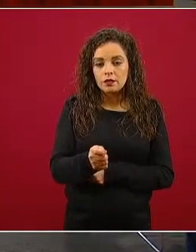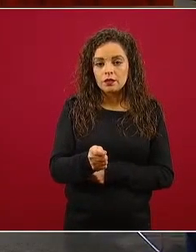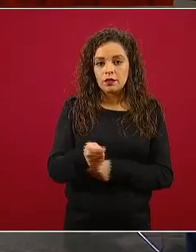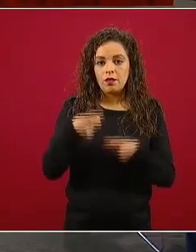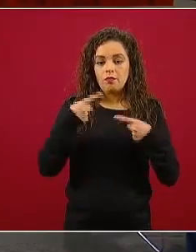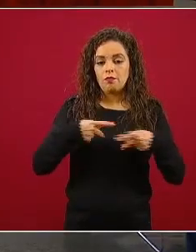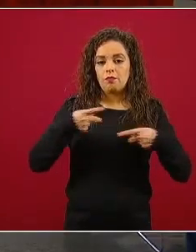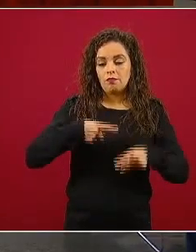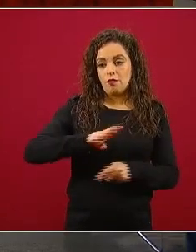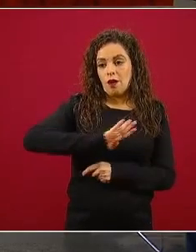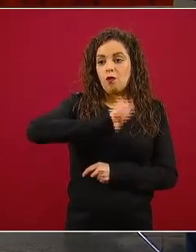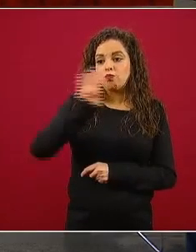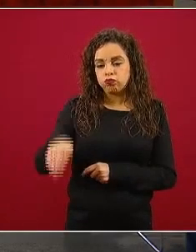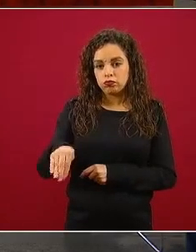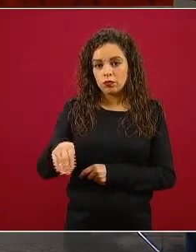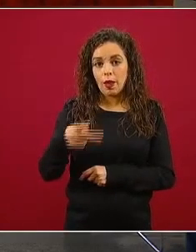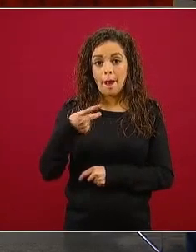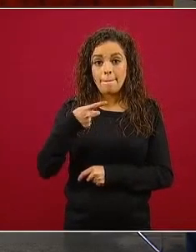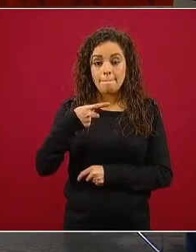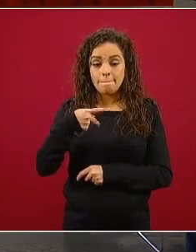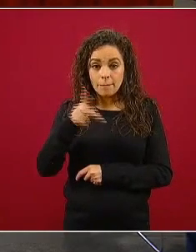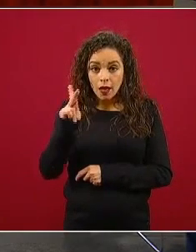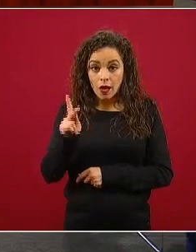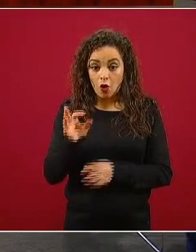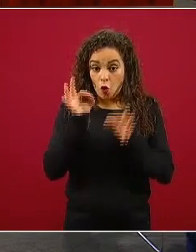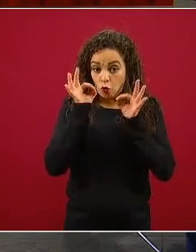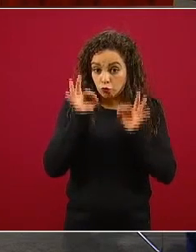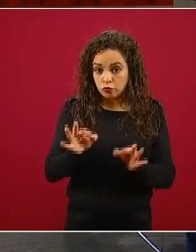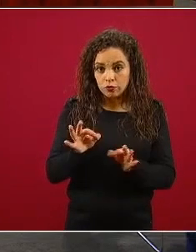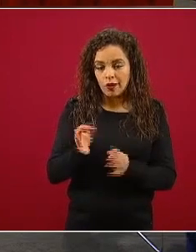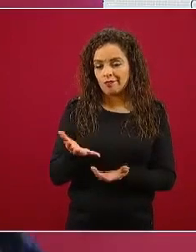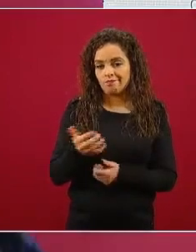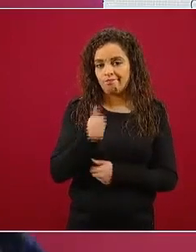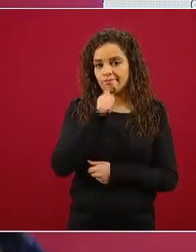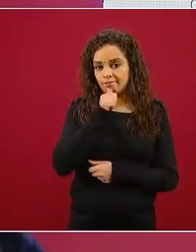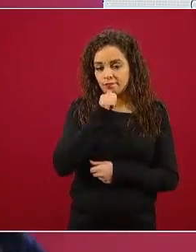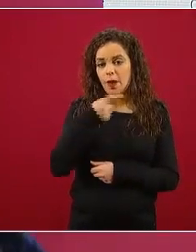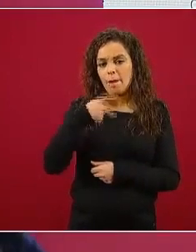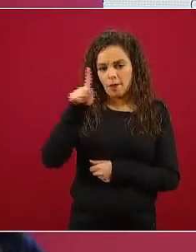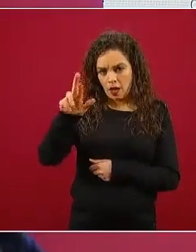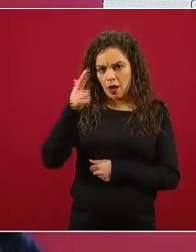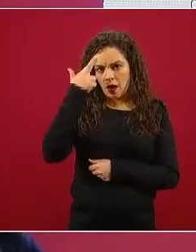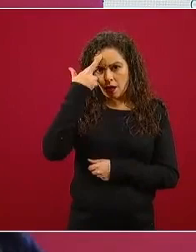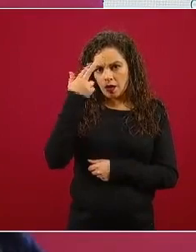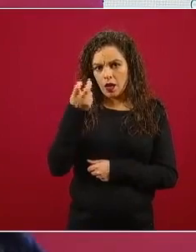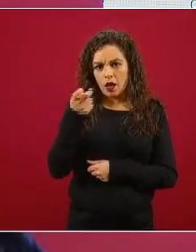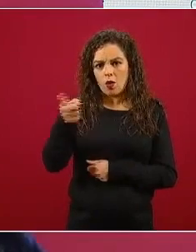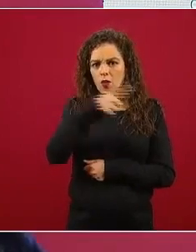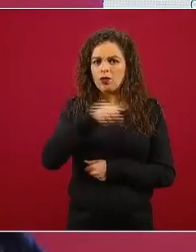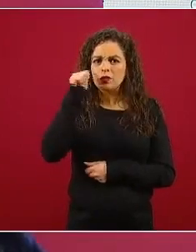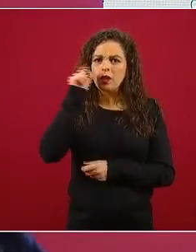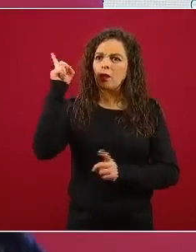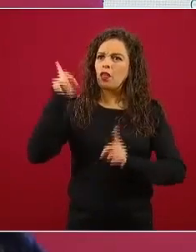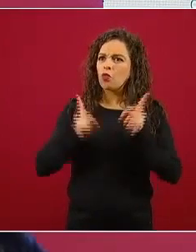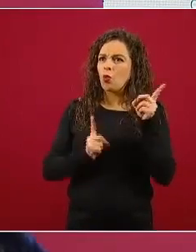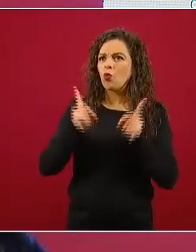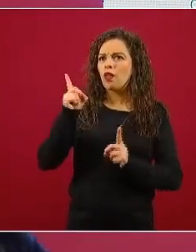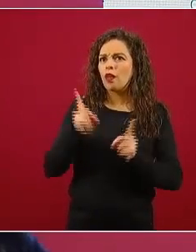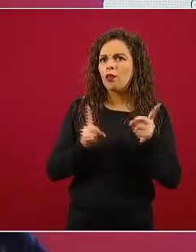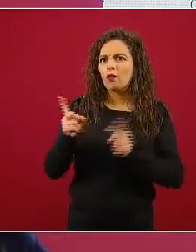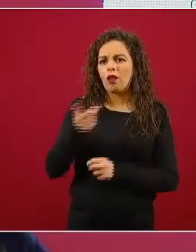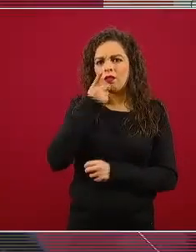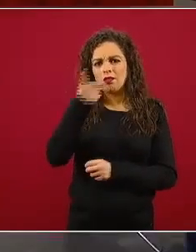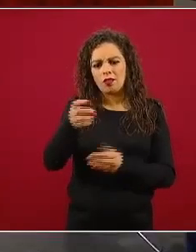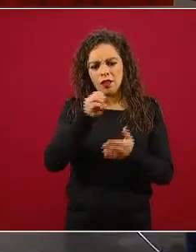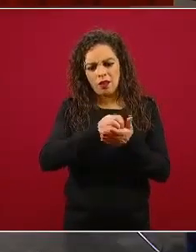real. Entonces, esto, recordémoslo, lo hemos comentado varias veces cuando ha surgido esta inquietud de si hay subregistro, de si hay